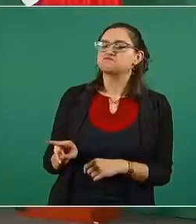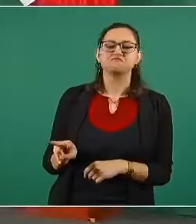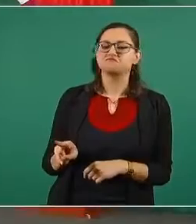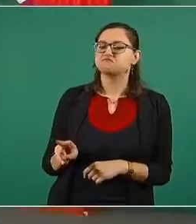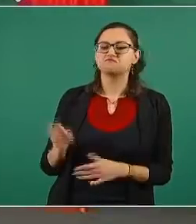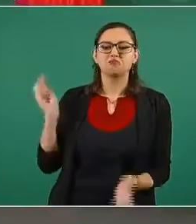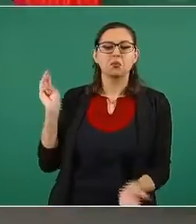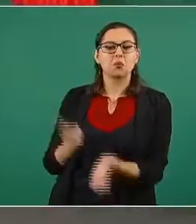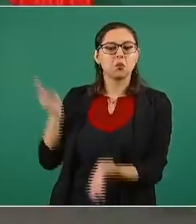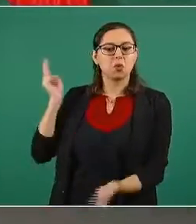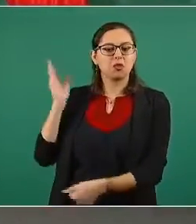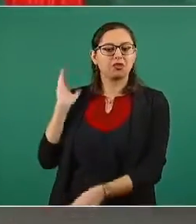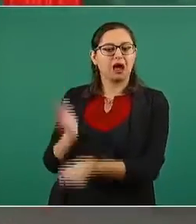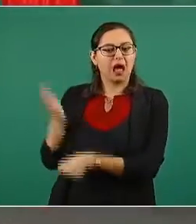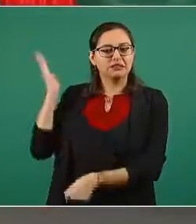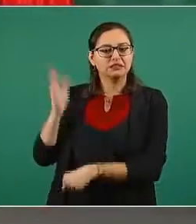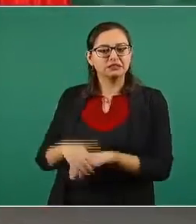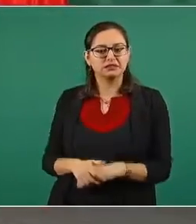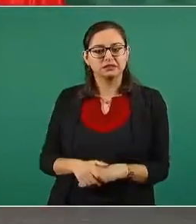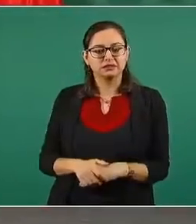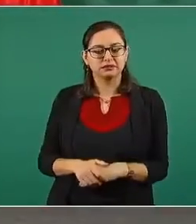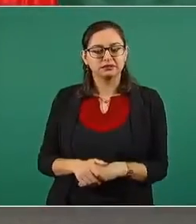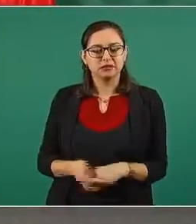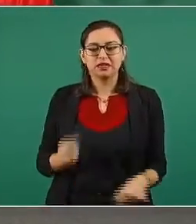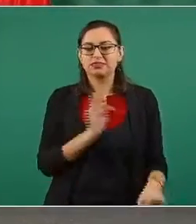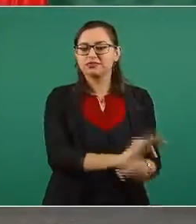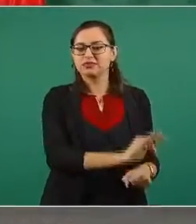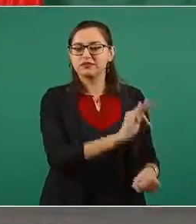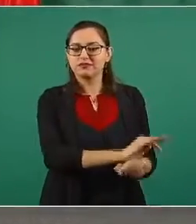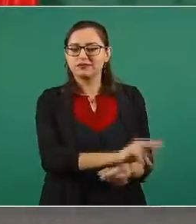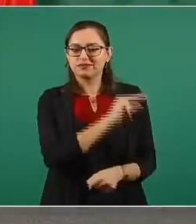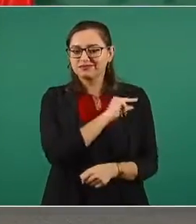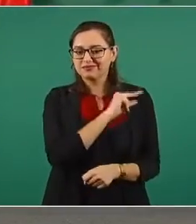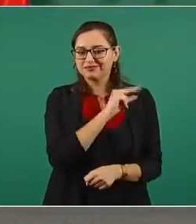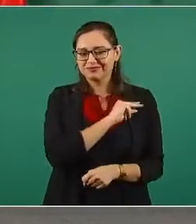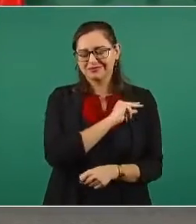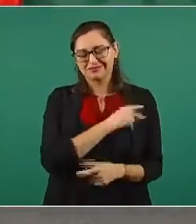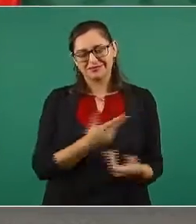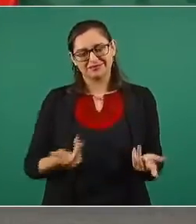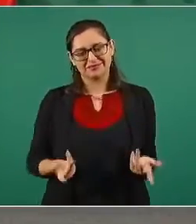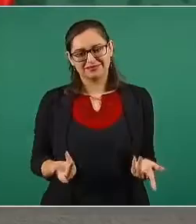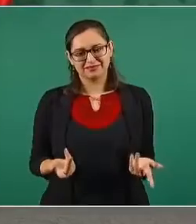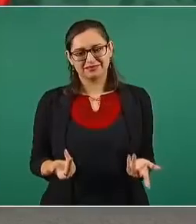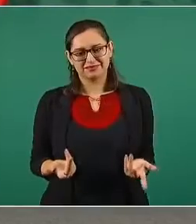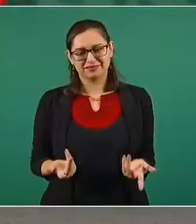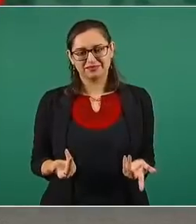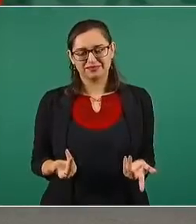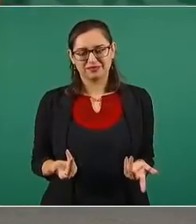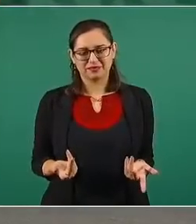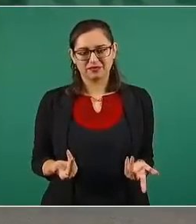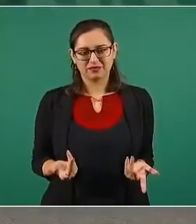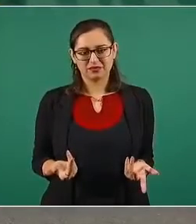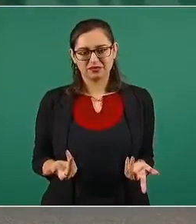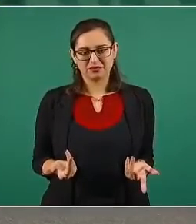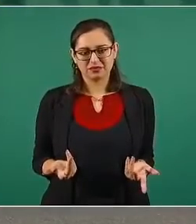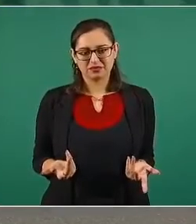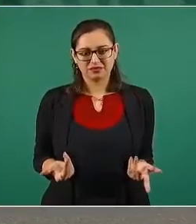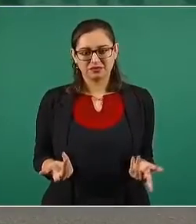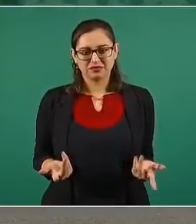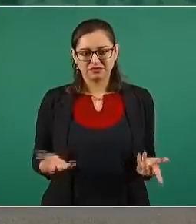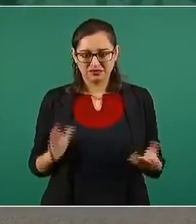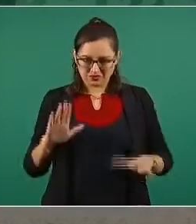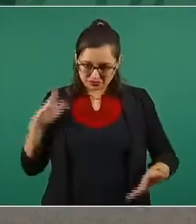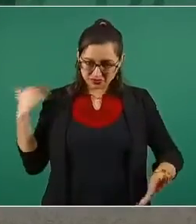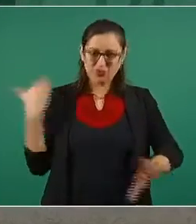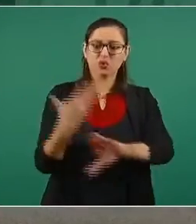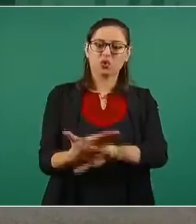de la Competencia, que defiende a las empresas particulares y que está en